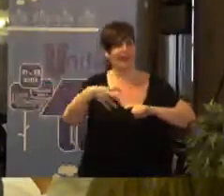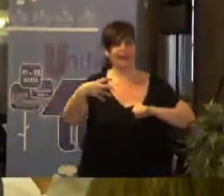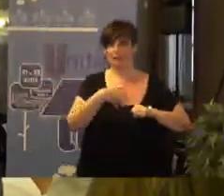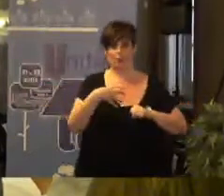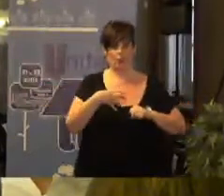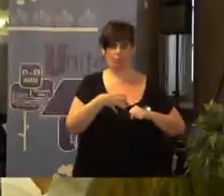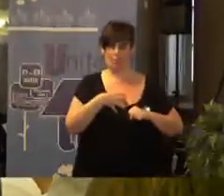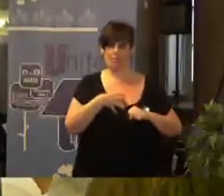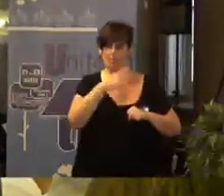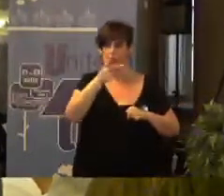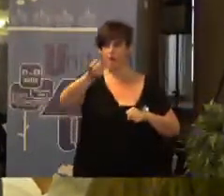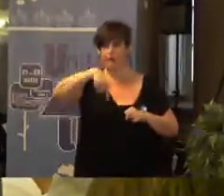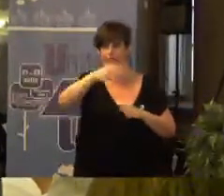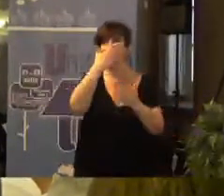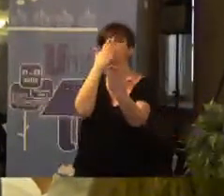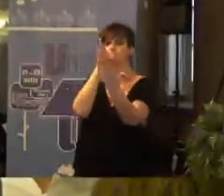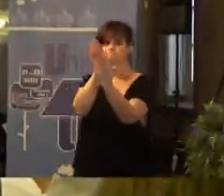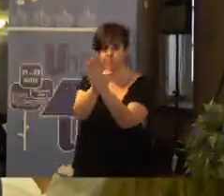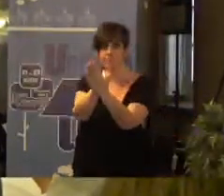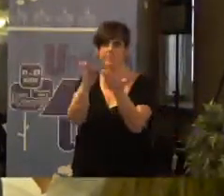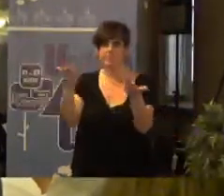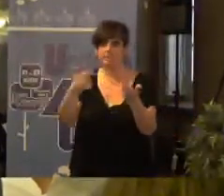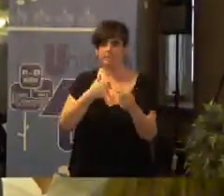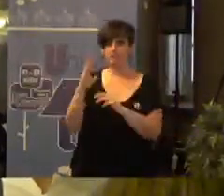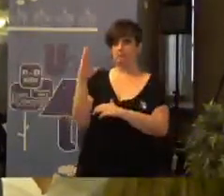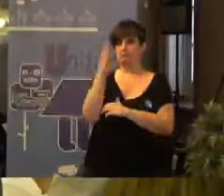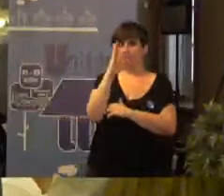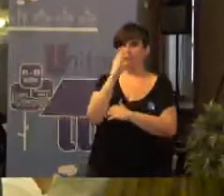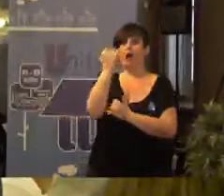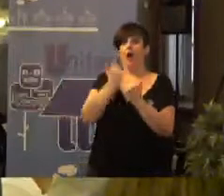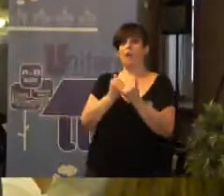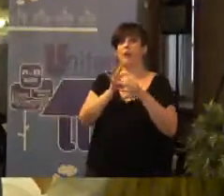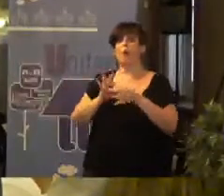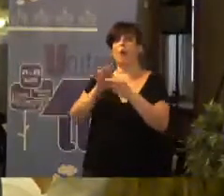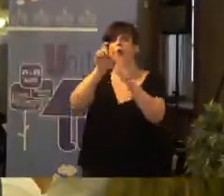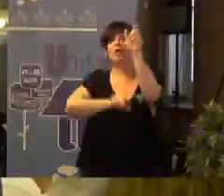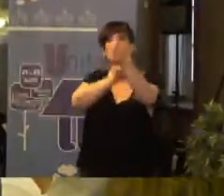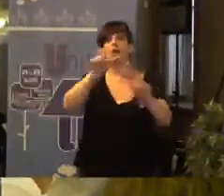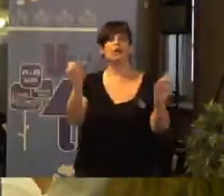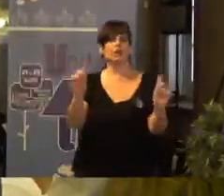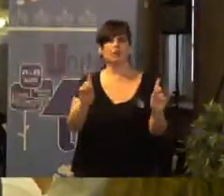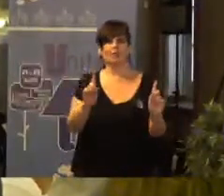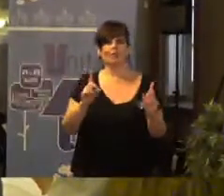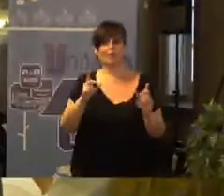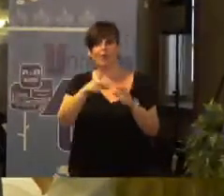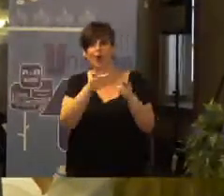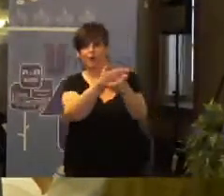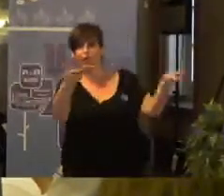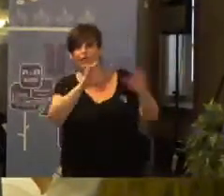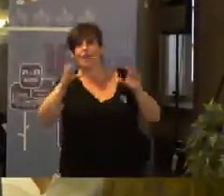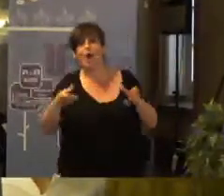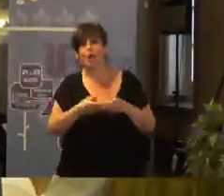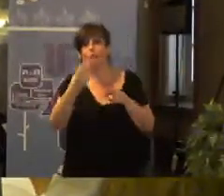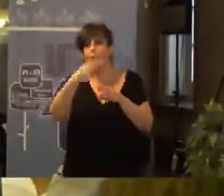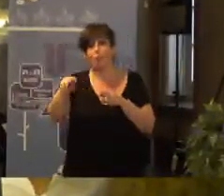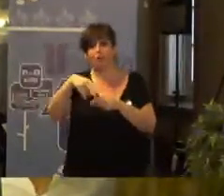tipo e levando as hostias, entón evidentemente non haberá unidade popular porque seguimos sin que a ciudadanía do común crea nos partidos políticos. E isto é